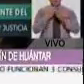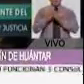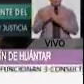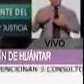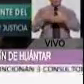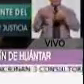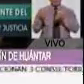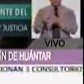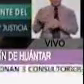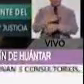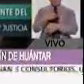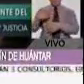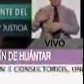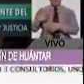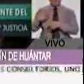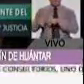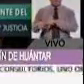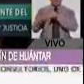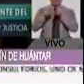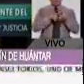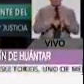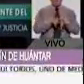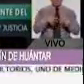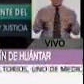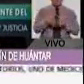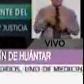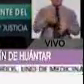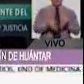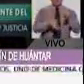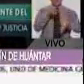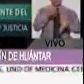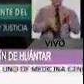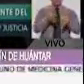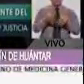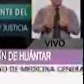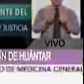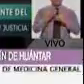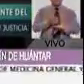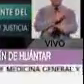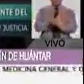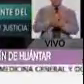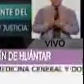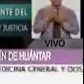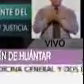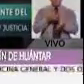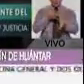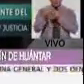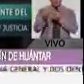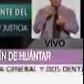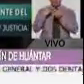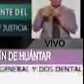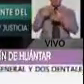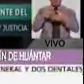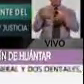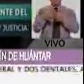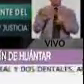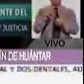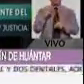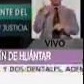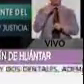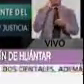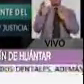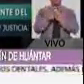el Ejecutivo y las autoridades judiciales, como lo han venido sosteniendo en diversas oportunidades, no